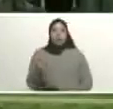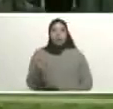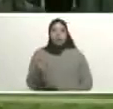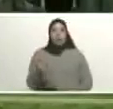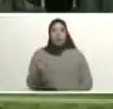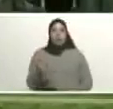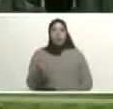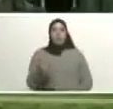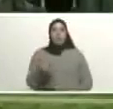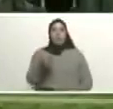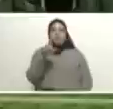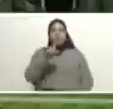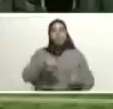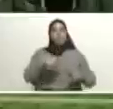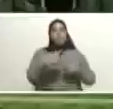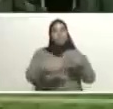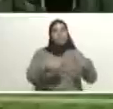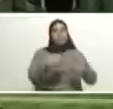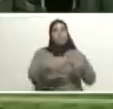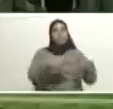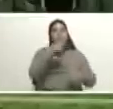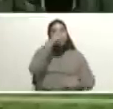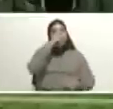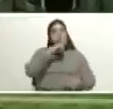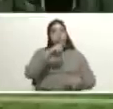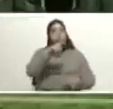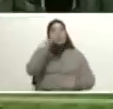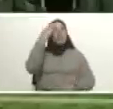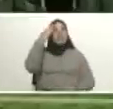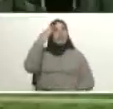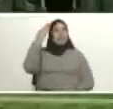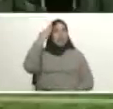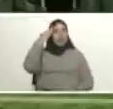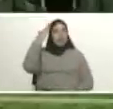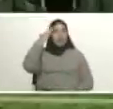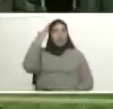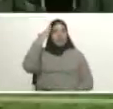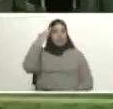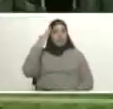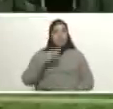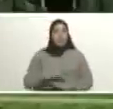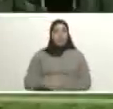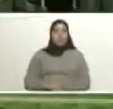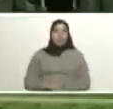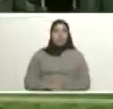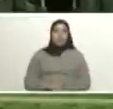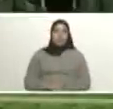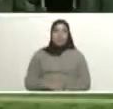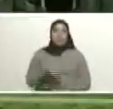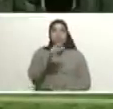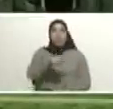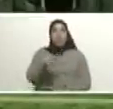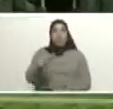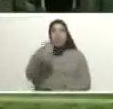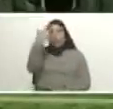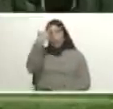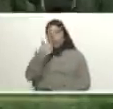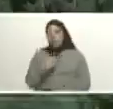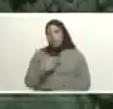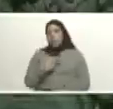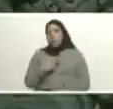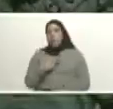al pasar de los años, se ha sabido el involucramiento personal y